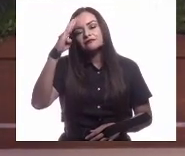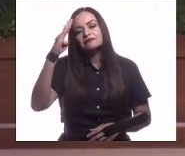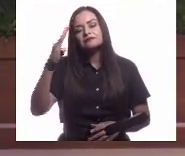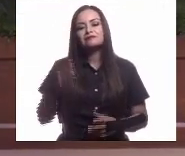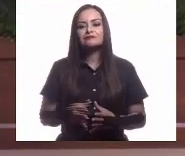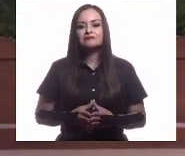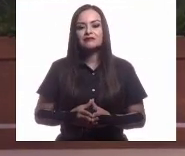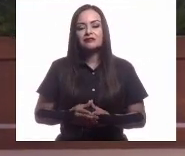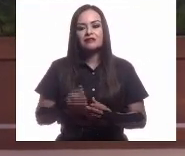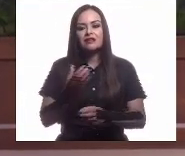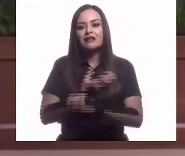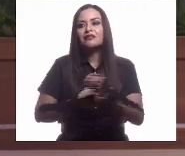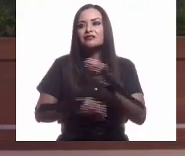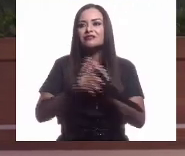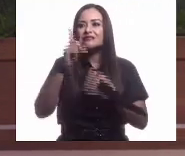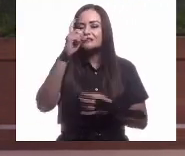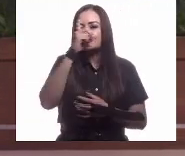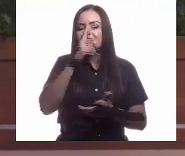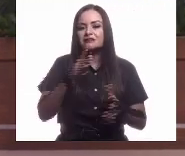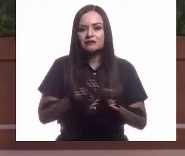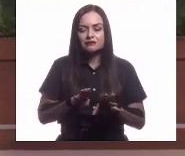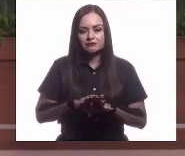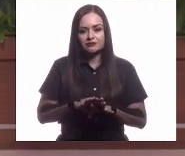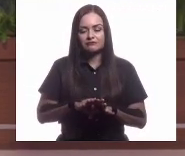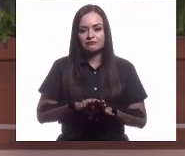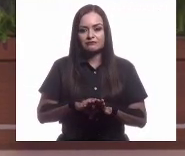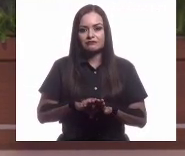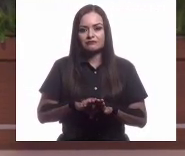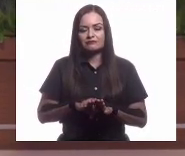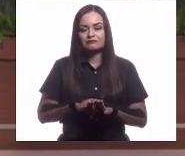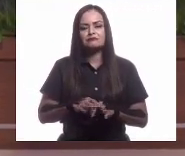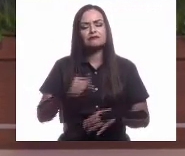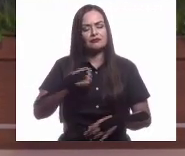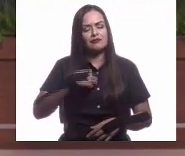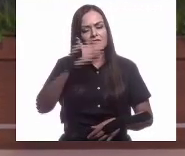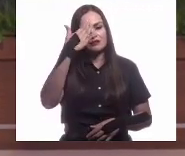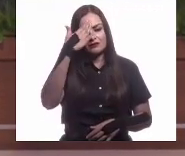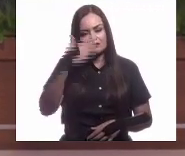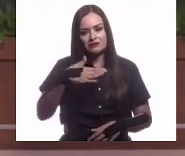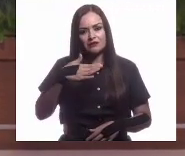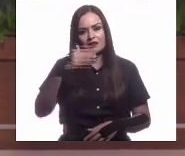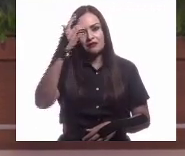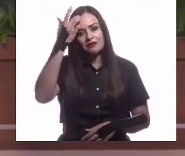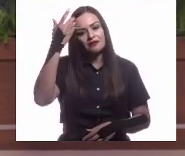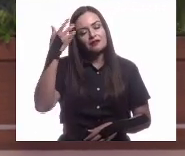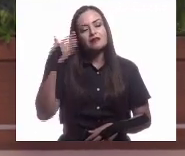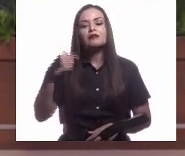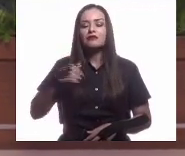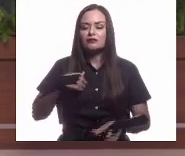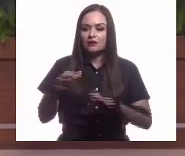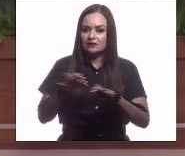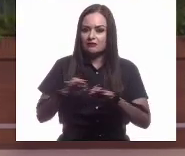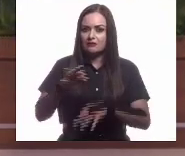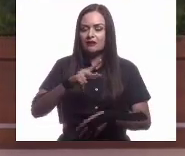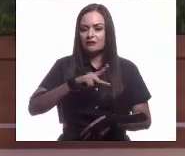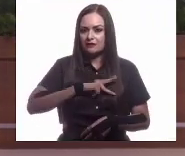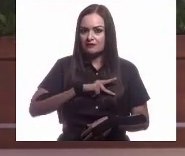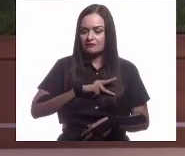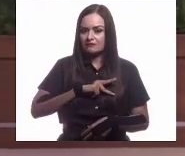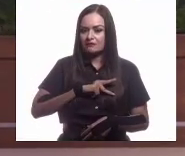que es más difícil medir. Y miren que yo mismo soy un convencido y le digo todo el tiempo a mis colaboradores que lo que no se mide no